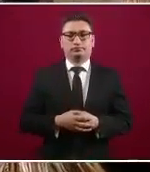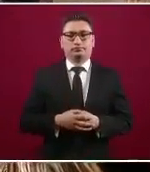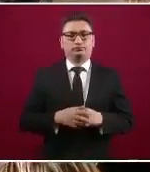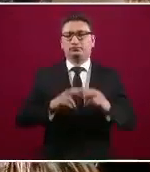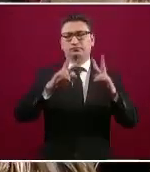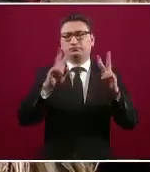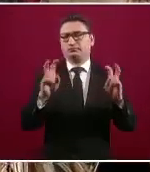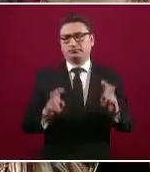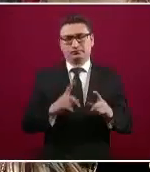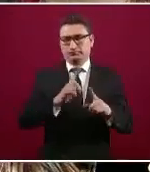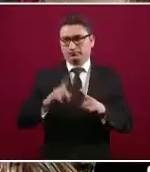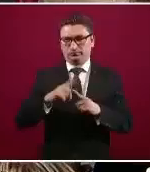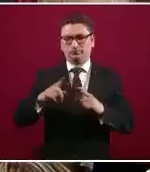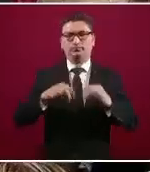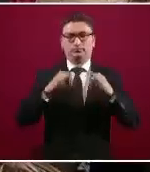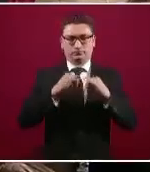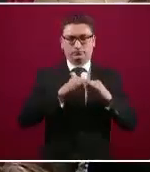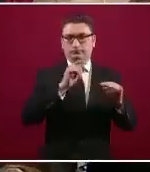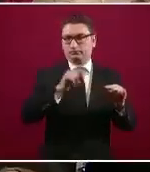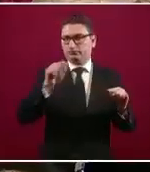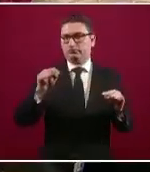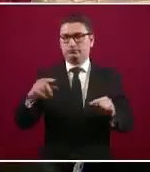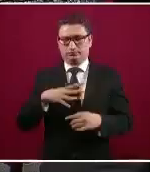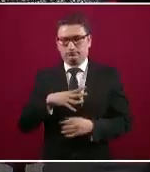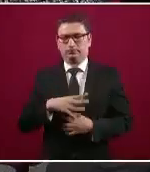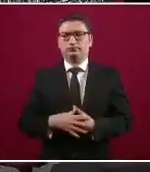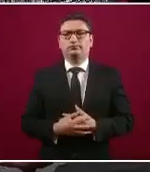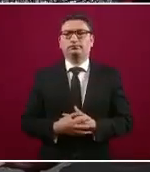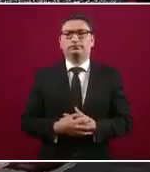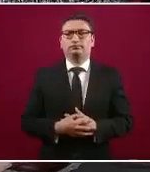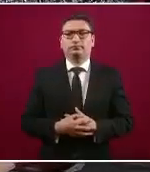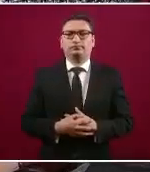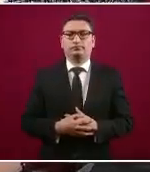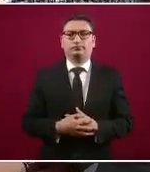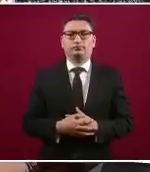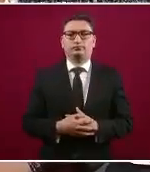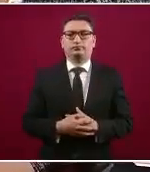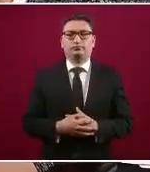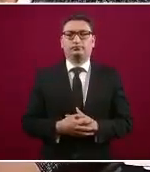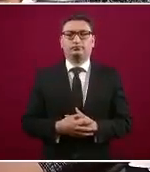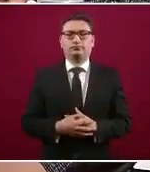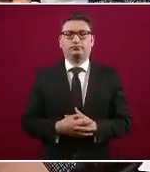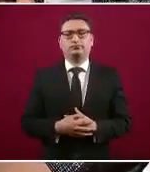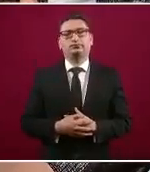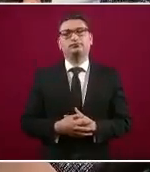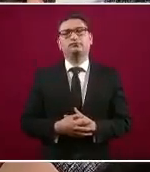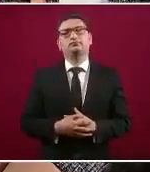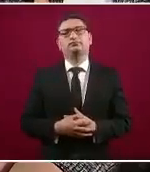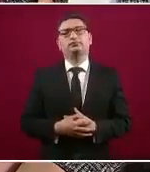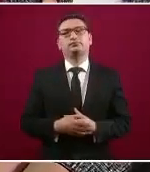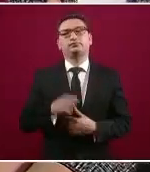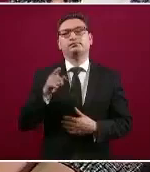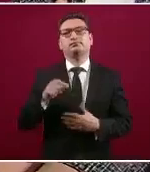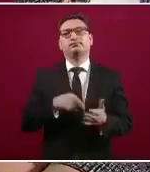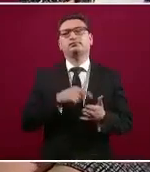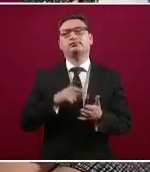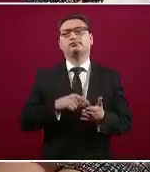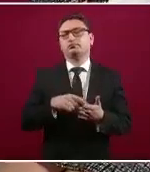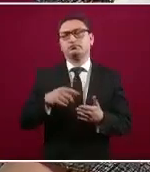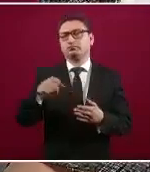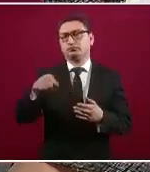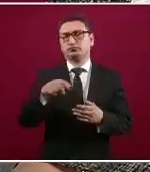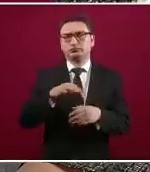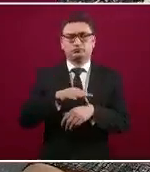los institutos de salud, que son de muy buenos centros médicos.